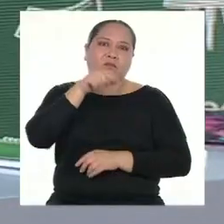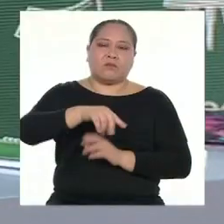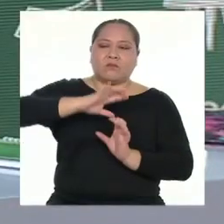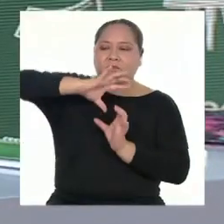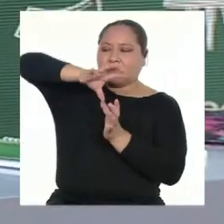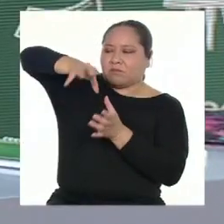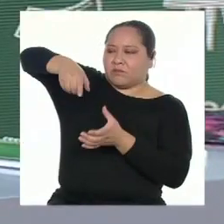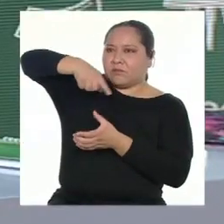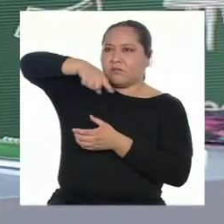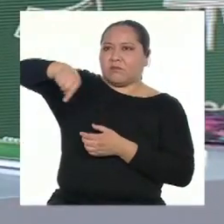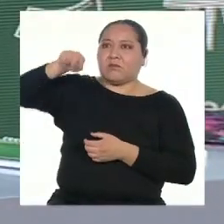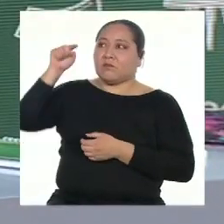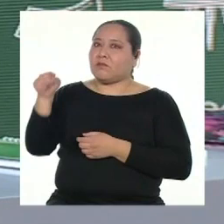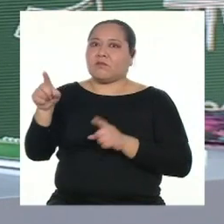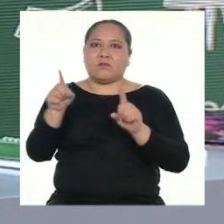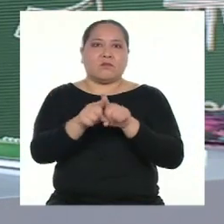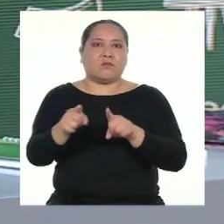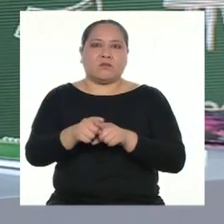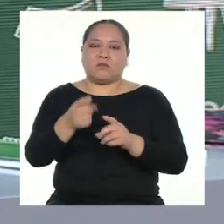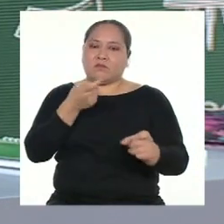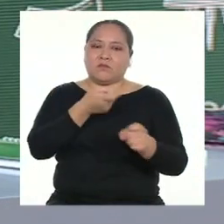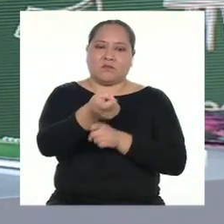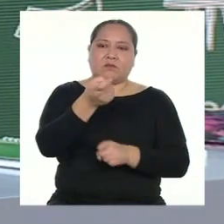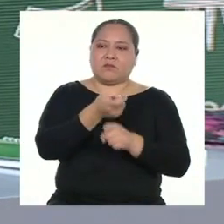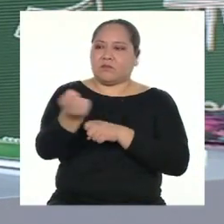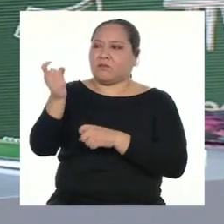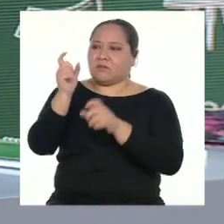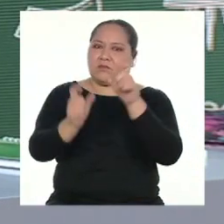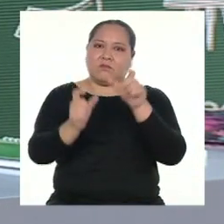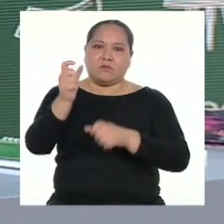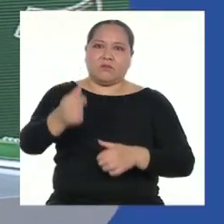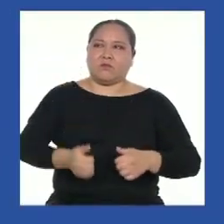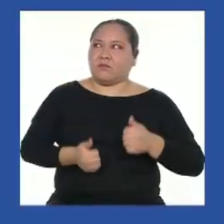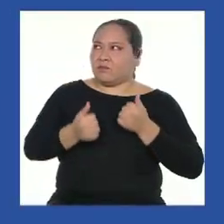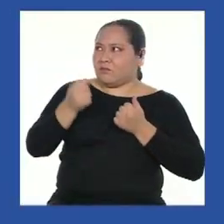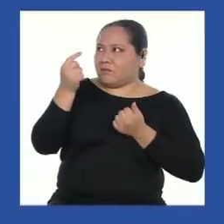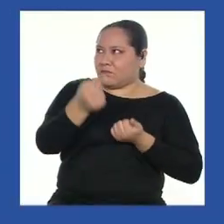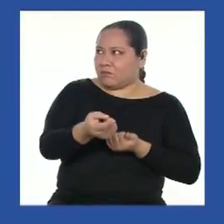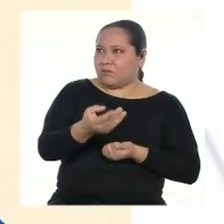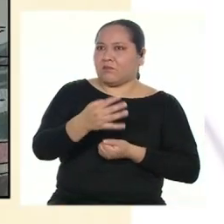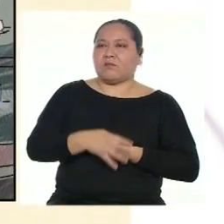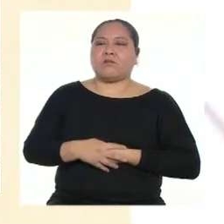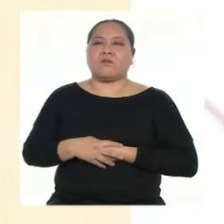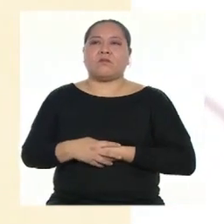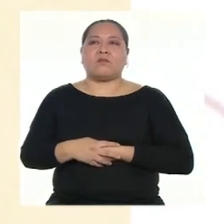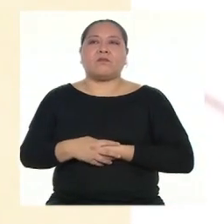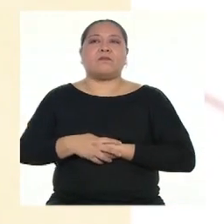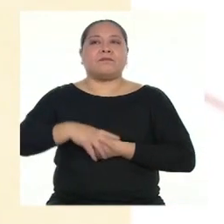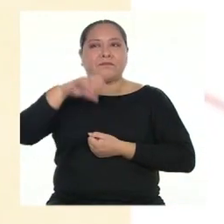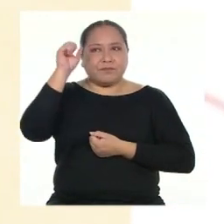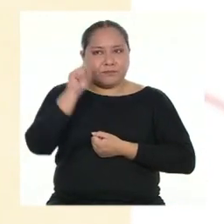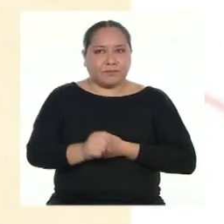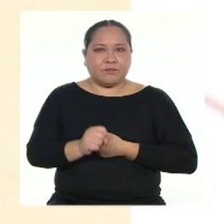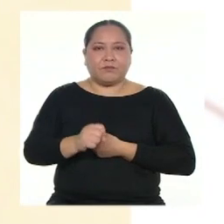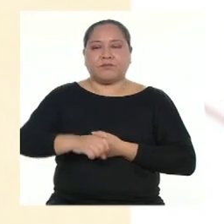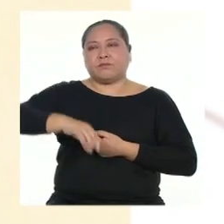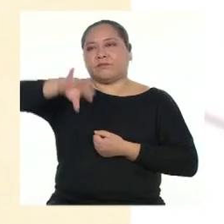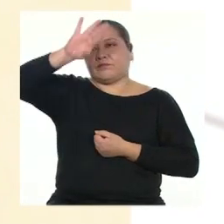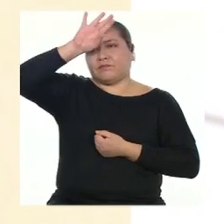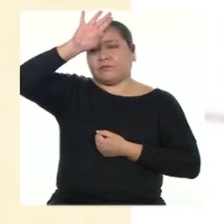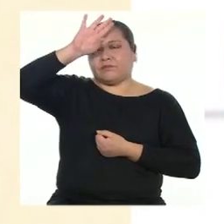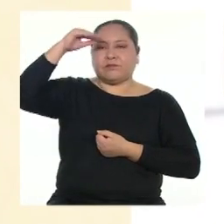mundo. Y eso también debe repercutir en las personas que viven ahí, ¿verdad? Sí,